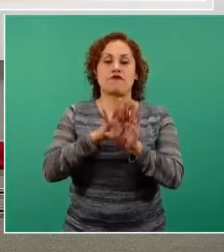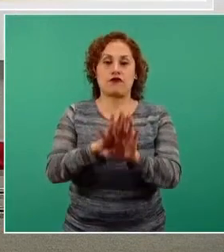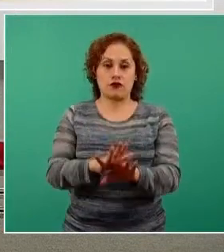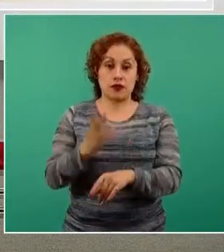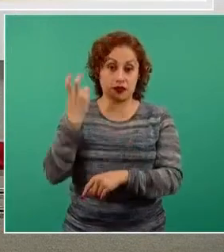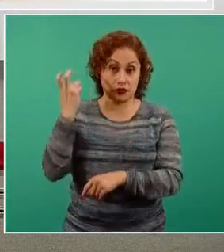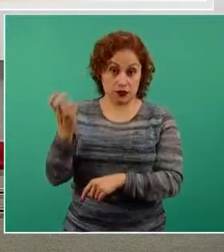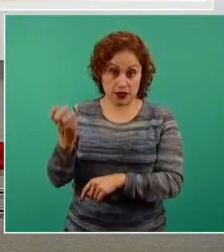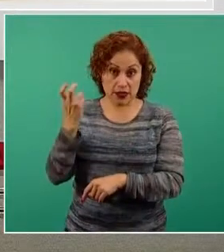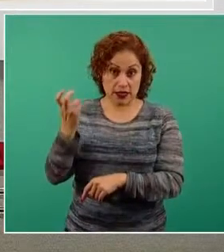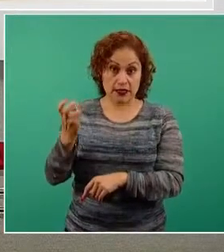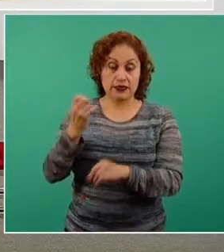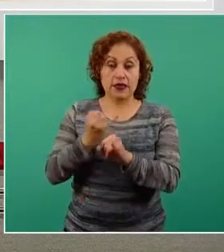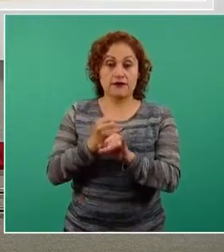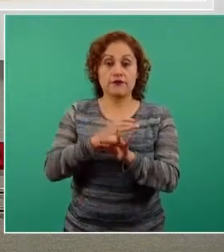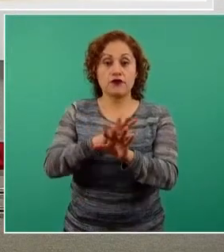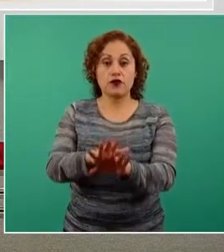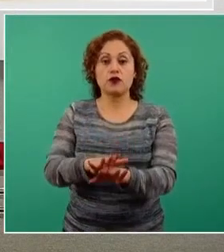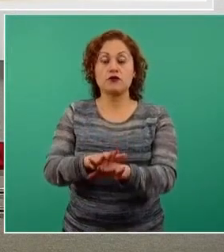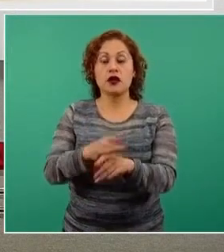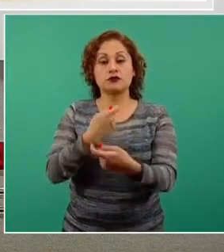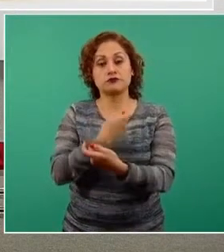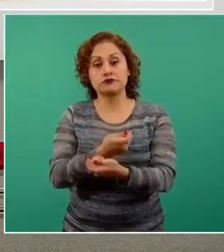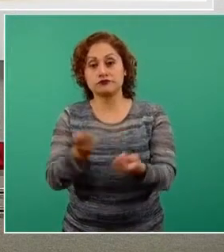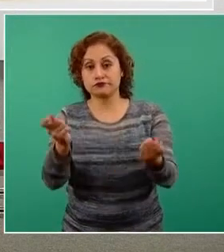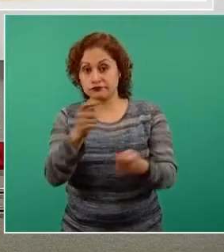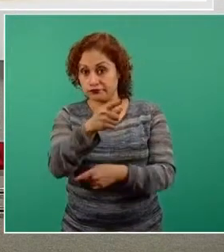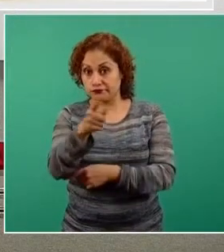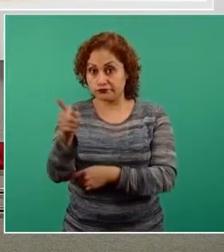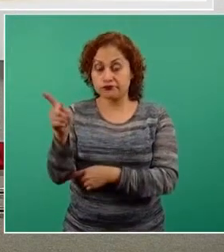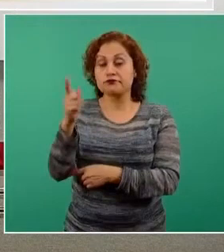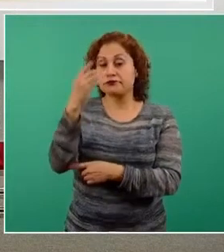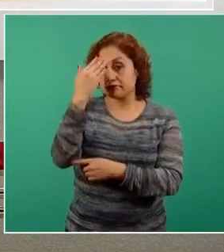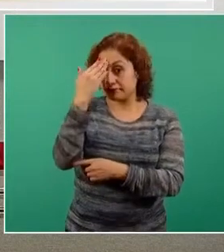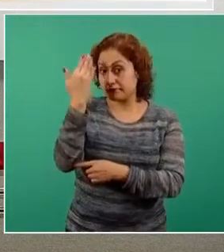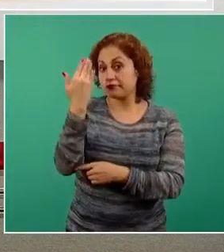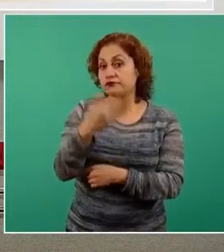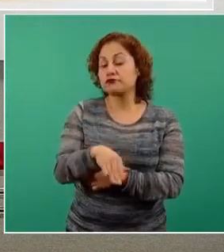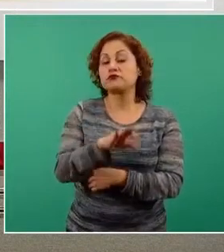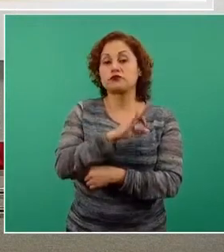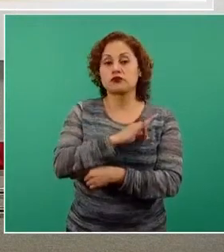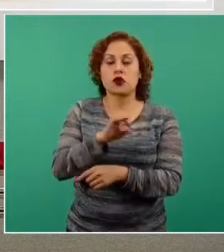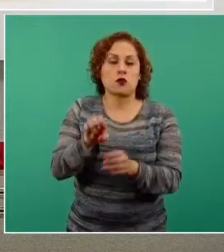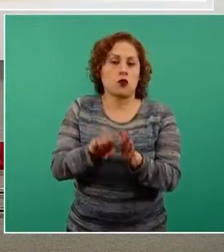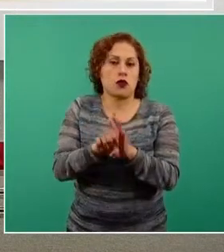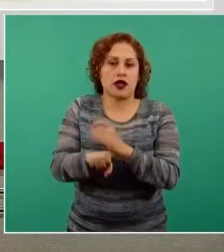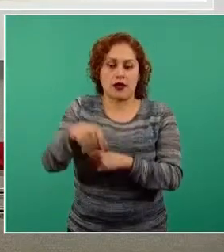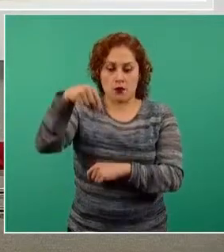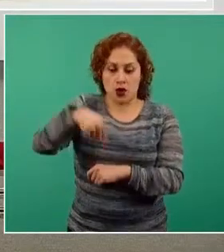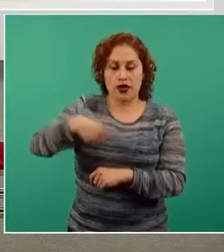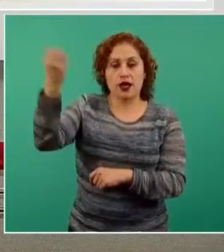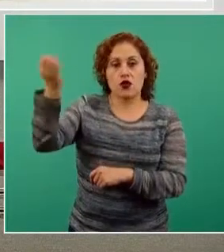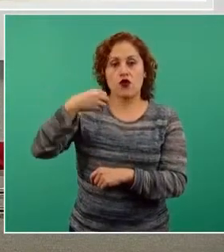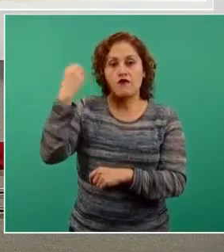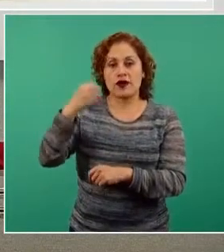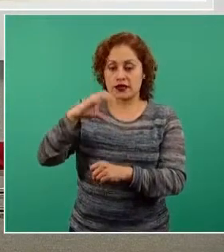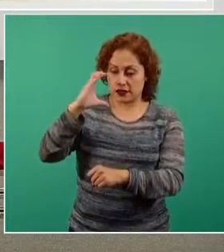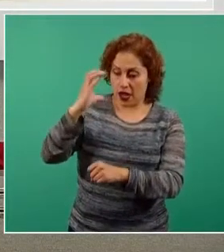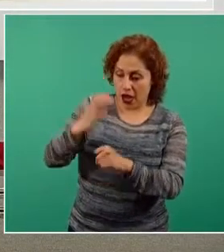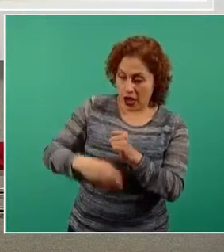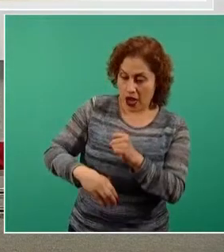información se entrega a todos una vez termina esta conferencia y pueden